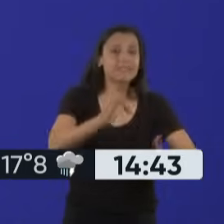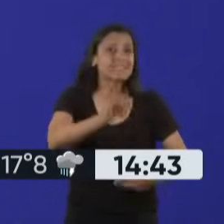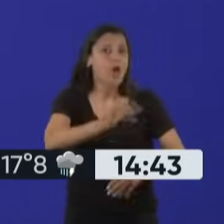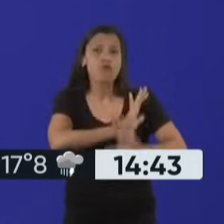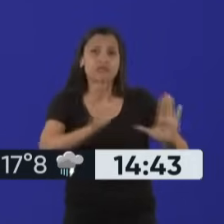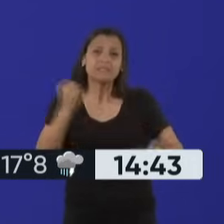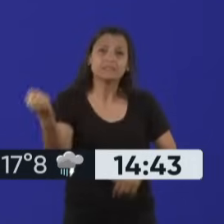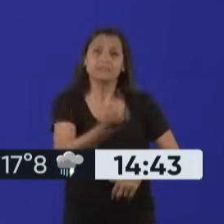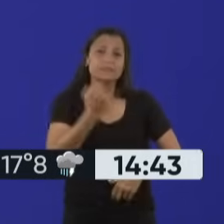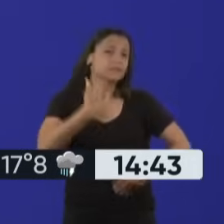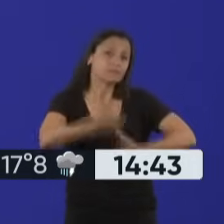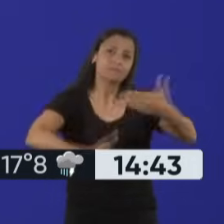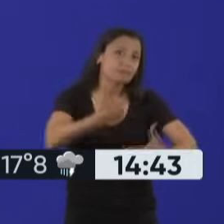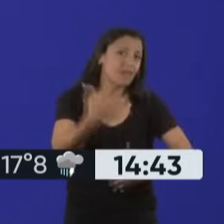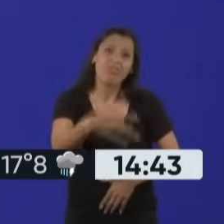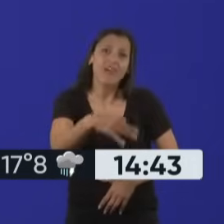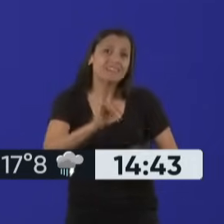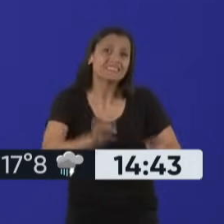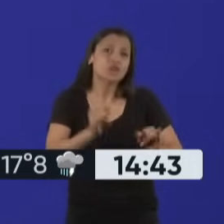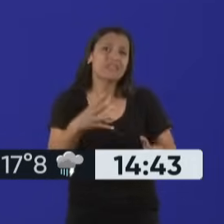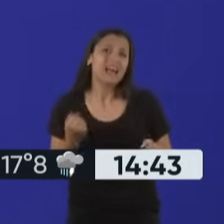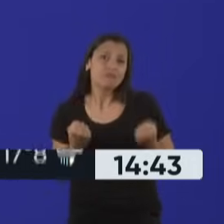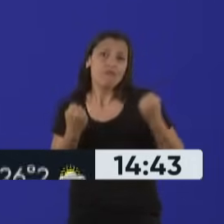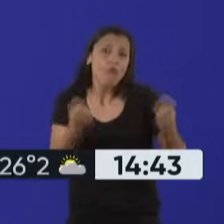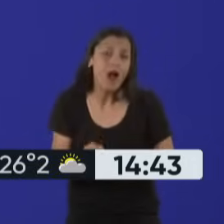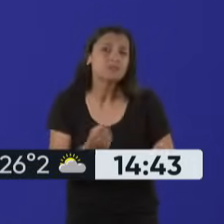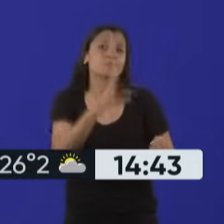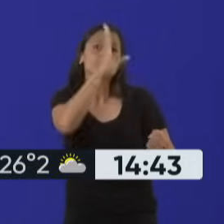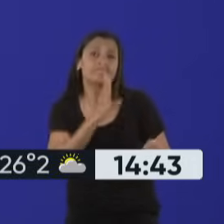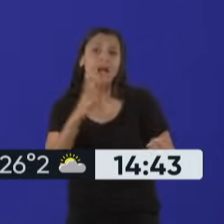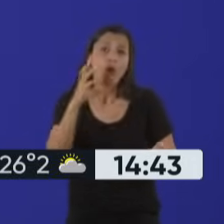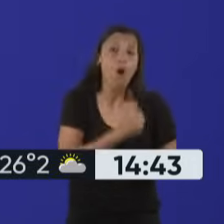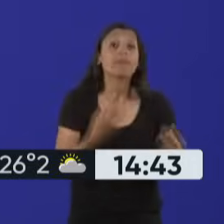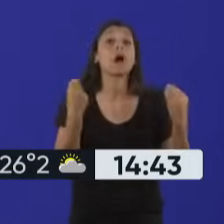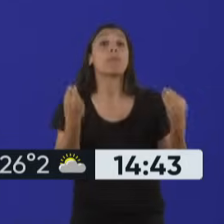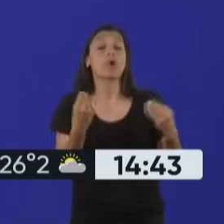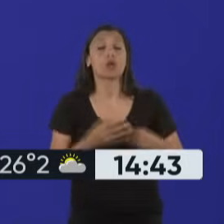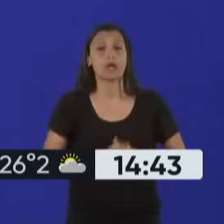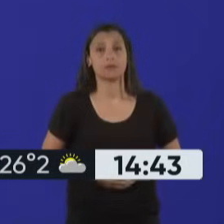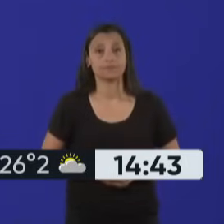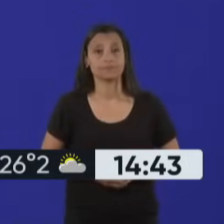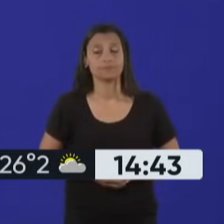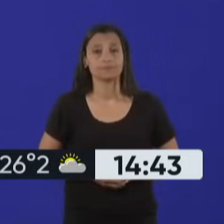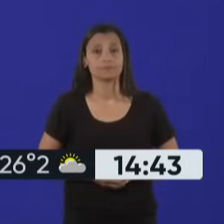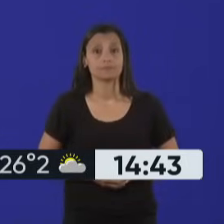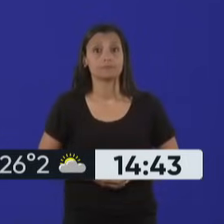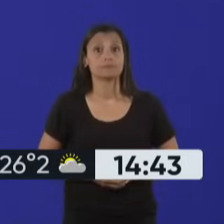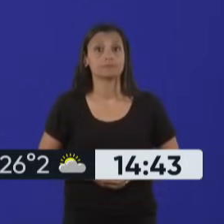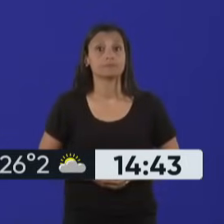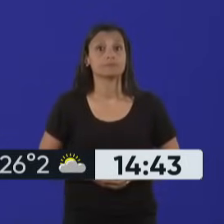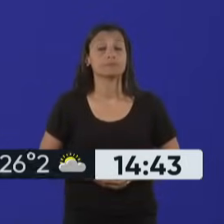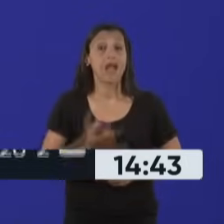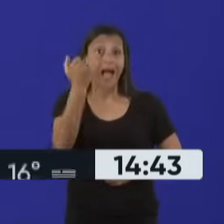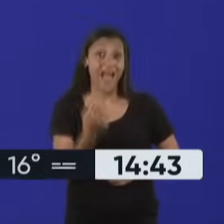que seguir metiéndole, hay que seguir empujando. Digamos, ¿por qué? Porque del otro lado está el camino de